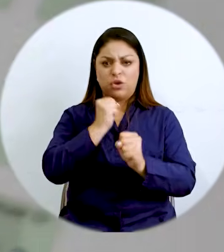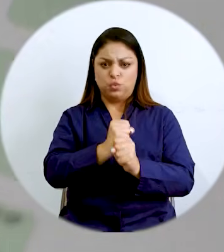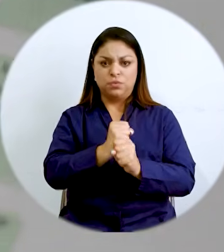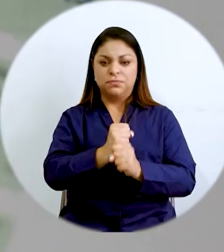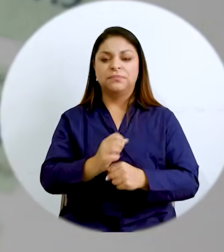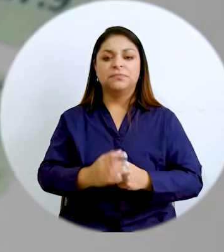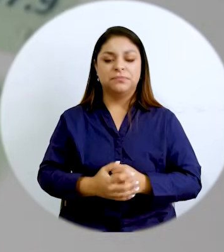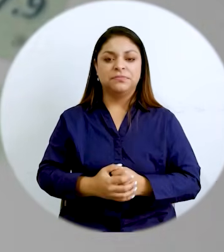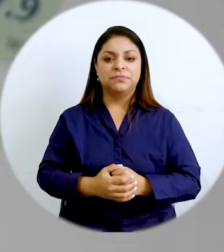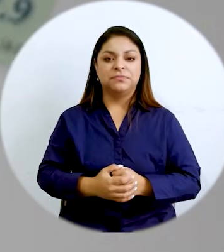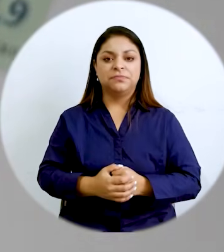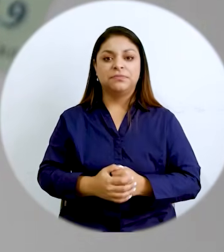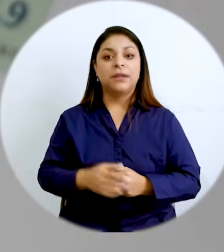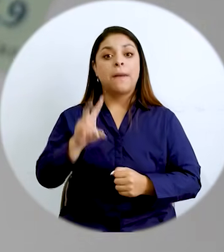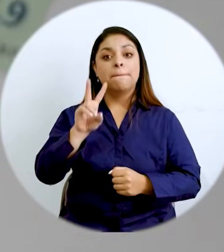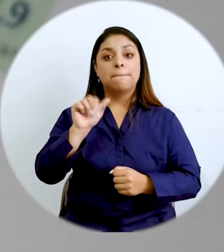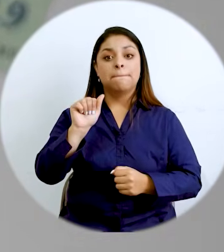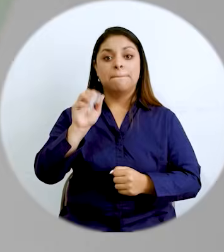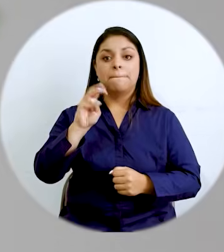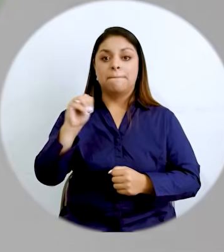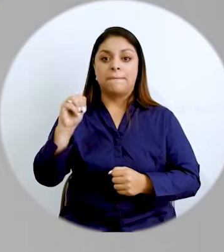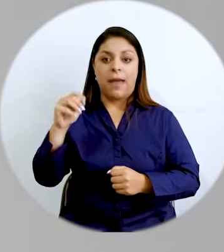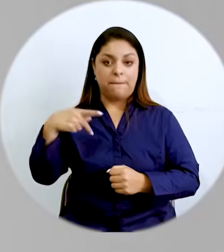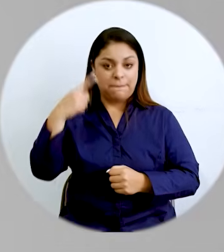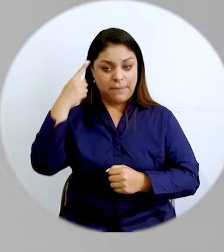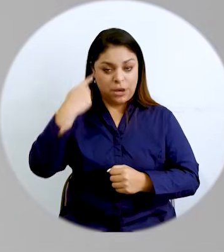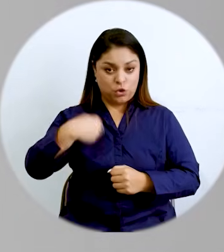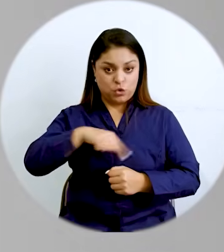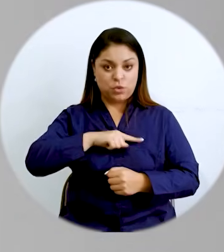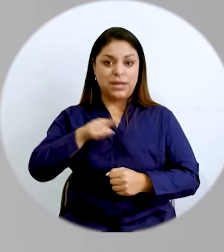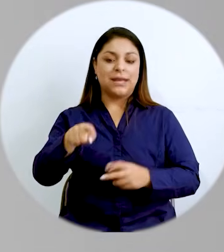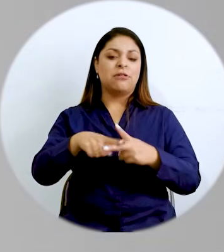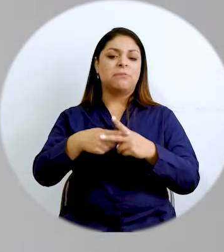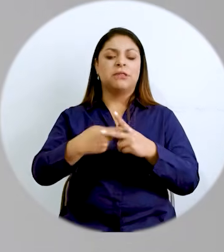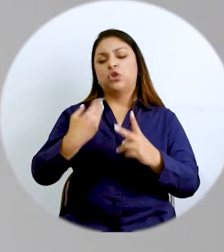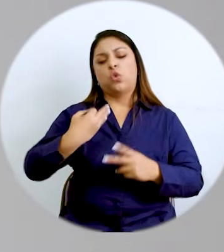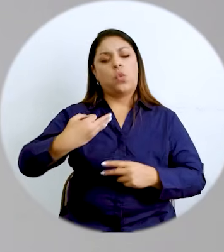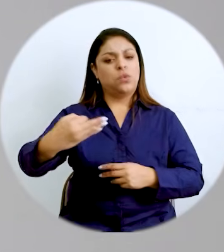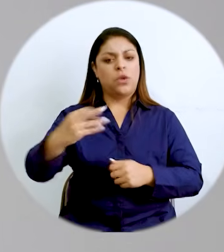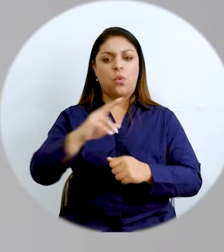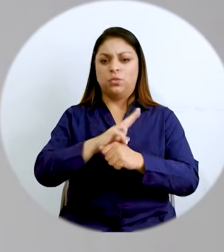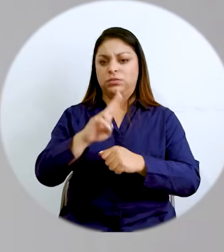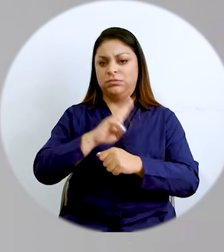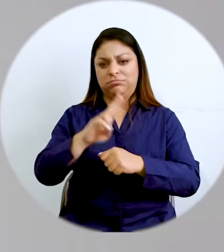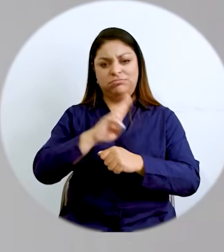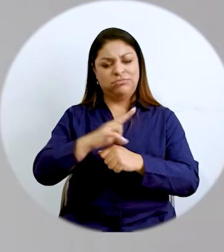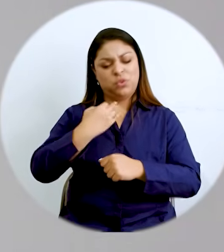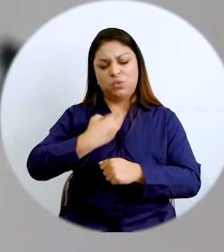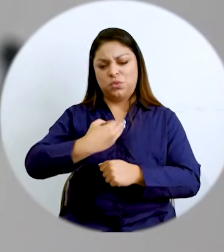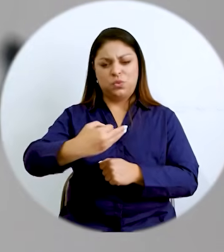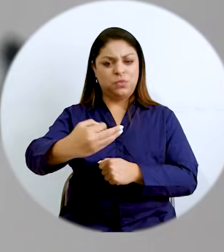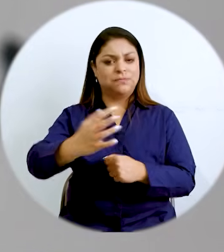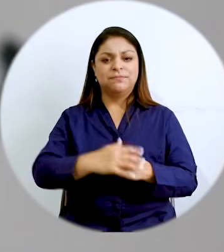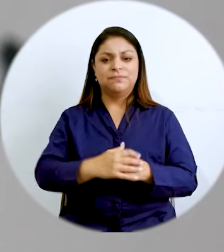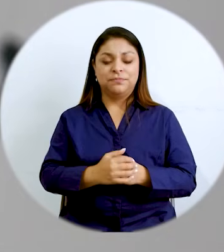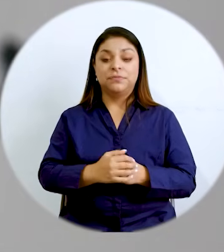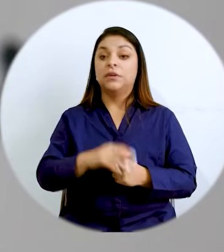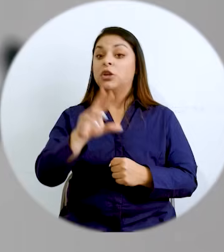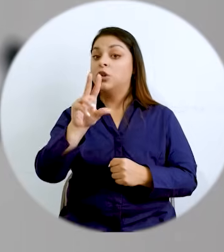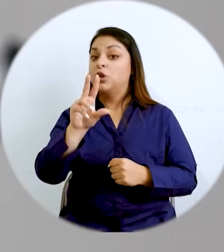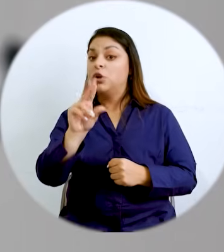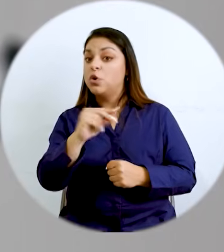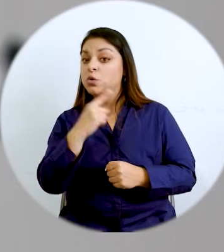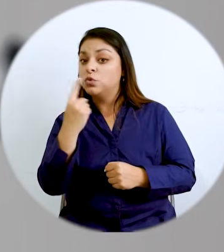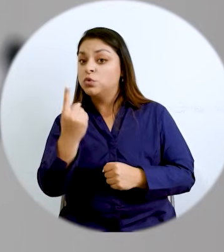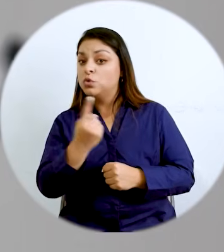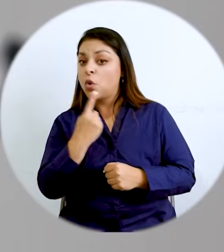30 años. El BAM para nosotros es una herramienta de uso cotidiano, día a día. No